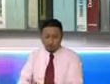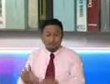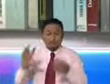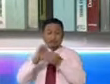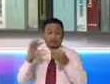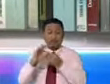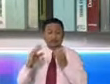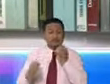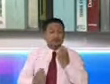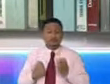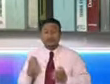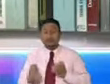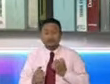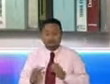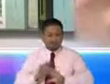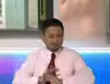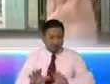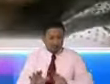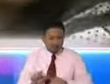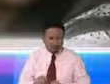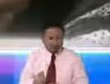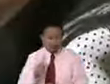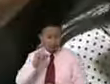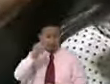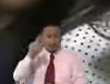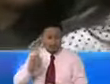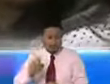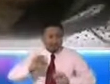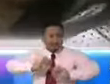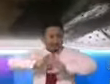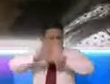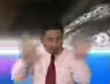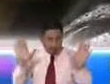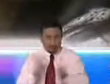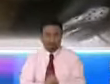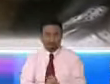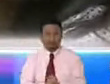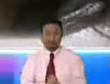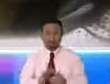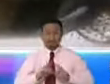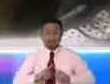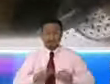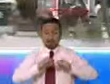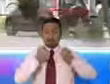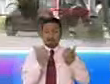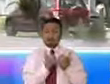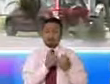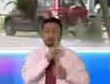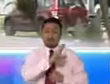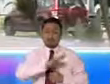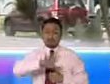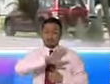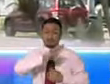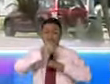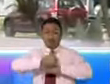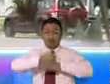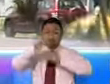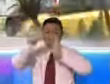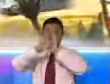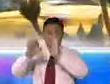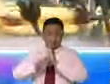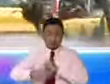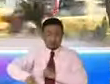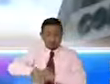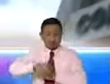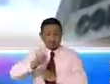sea clara. Nada más. Pero desde algunos legisladores de Alianza País como Marcela Aguinaga, la Corte Constitucional debería actuar